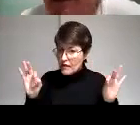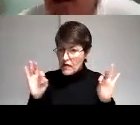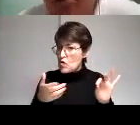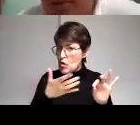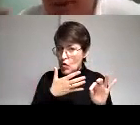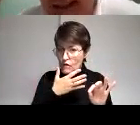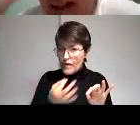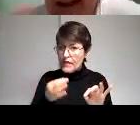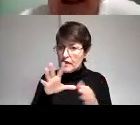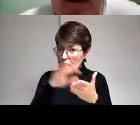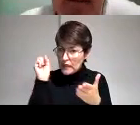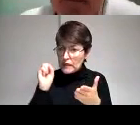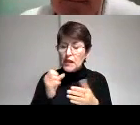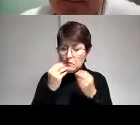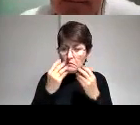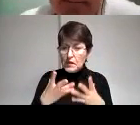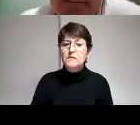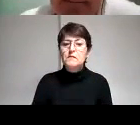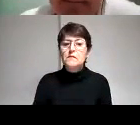se entiende de manera